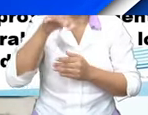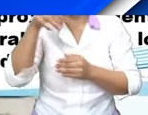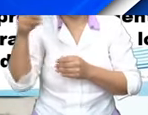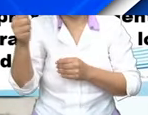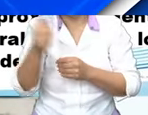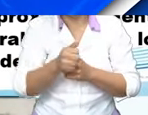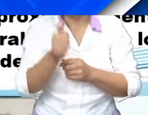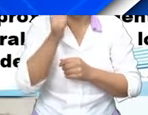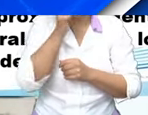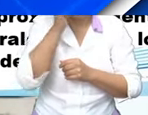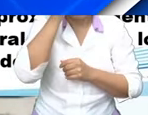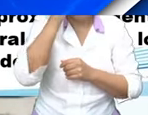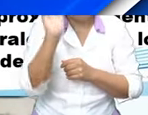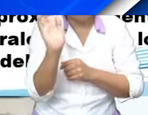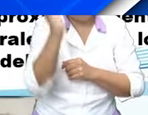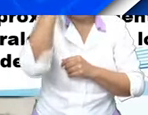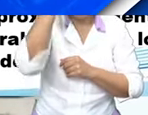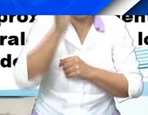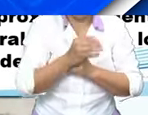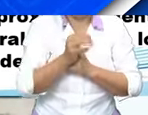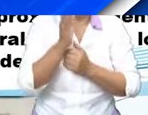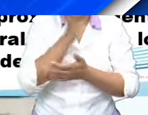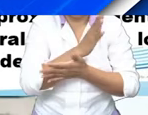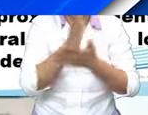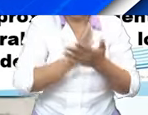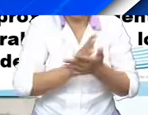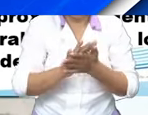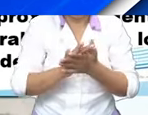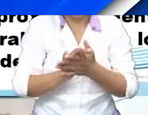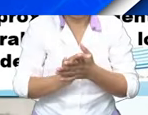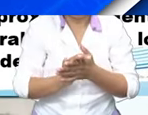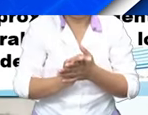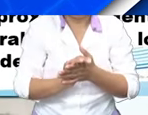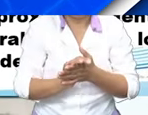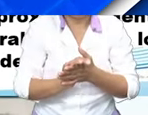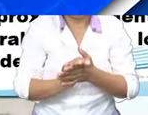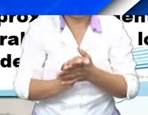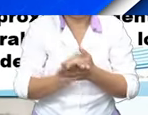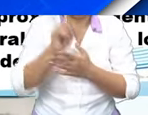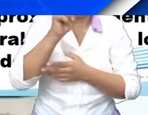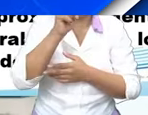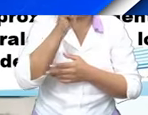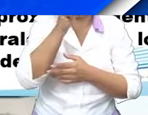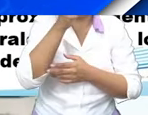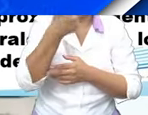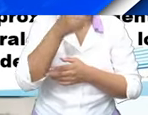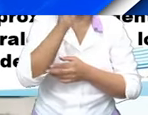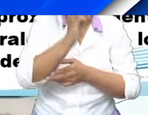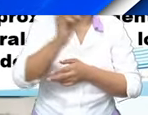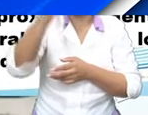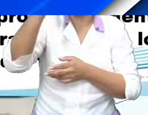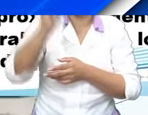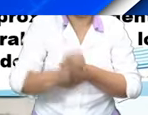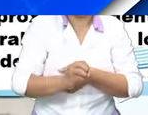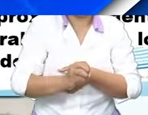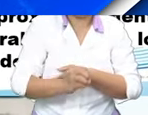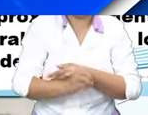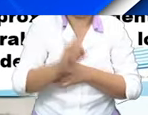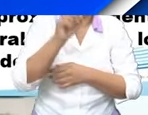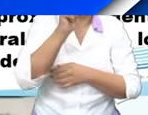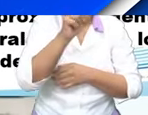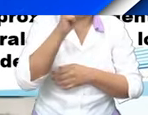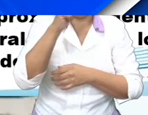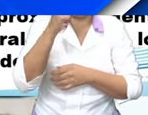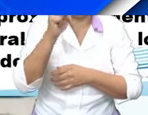los adultos mayores concentran aproximadamente el dieciséis por ciento de